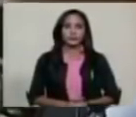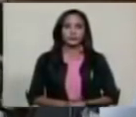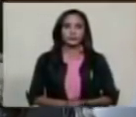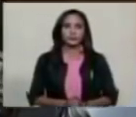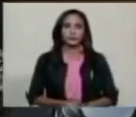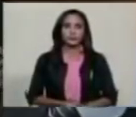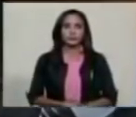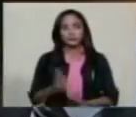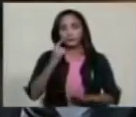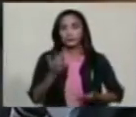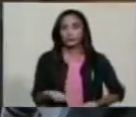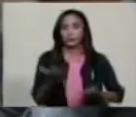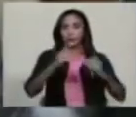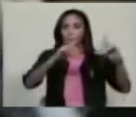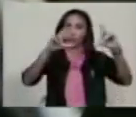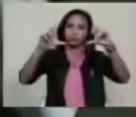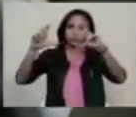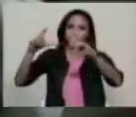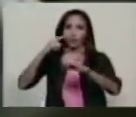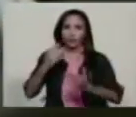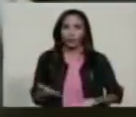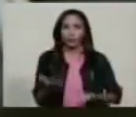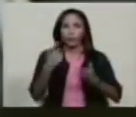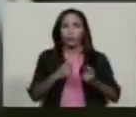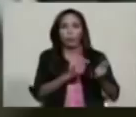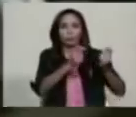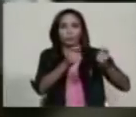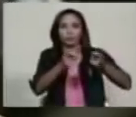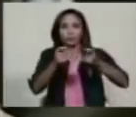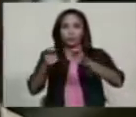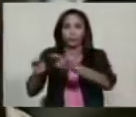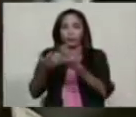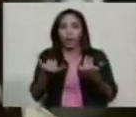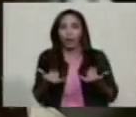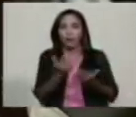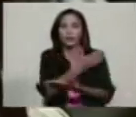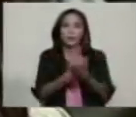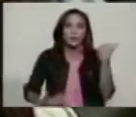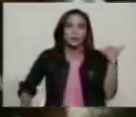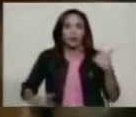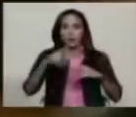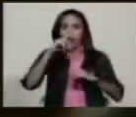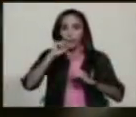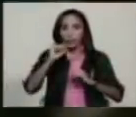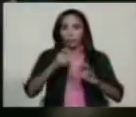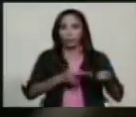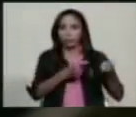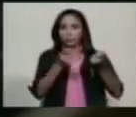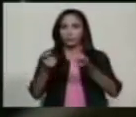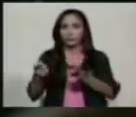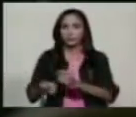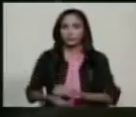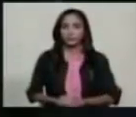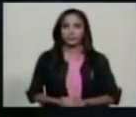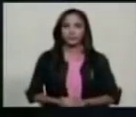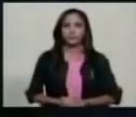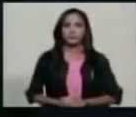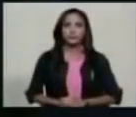De las imágenes del abanderamiento que procede el jefe de Estado venezolano.